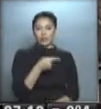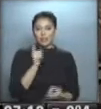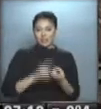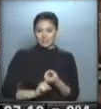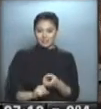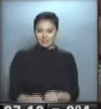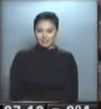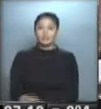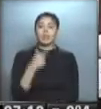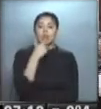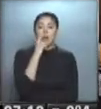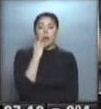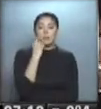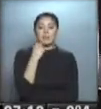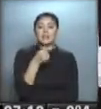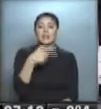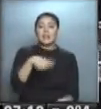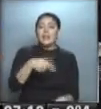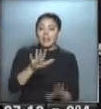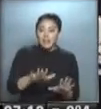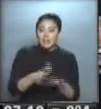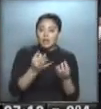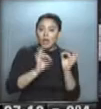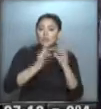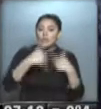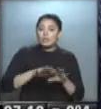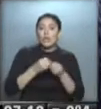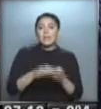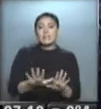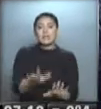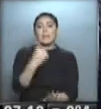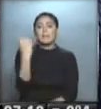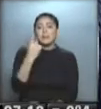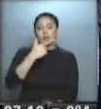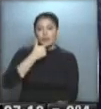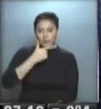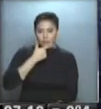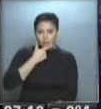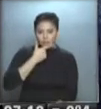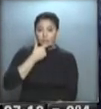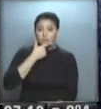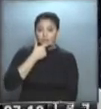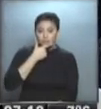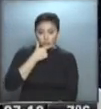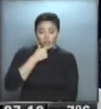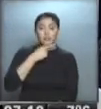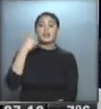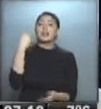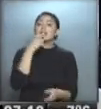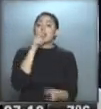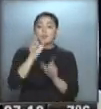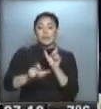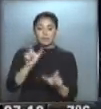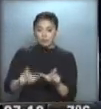primero de septiembre esto quiere decir a partir de los haberes que perciben los